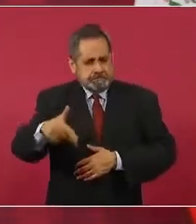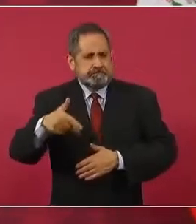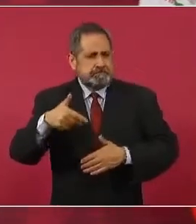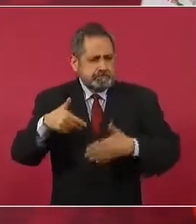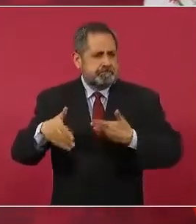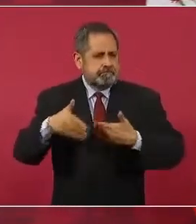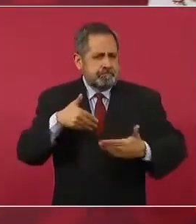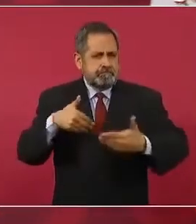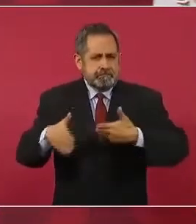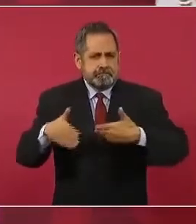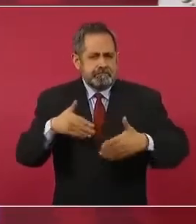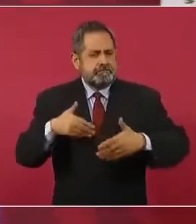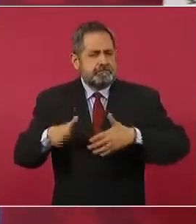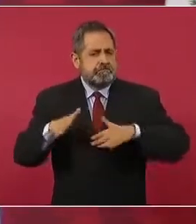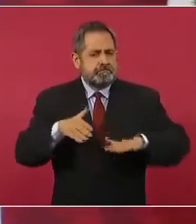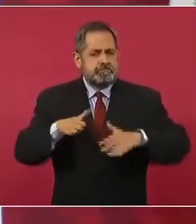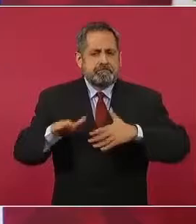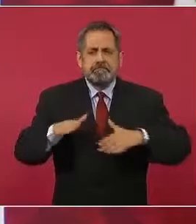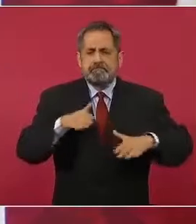poca, escasa intimidad.